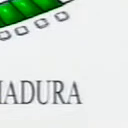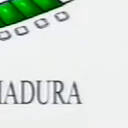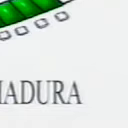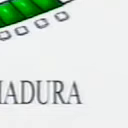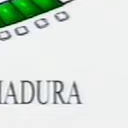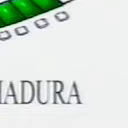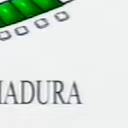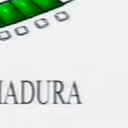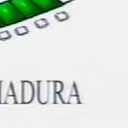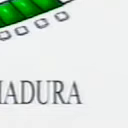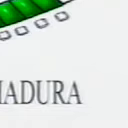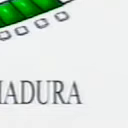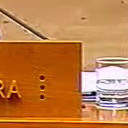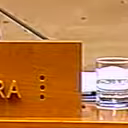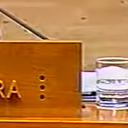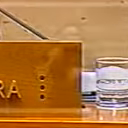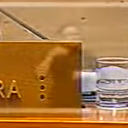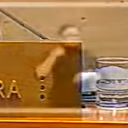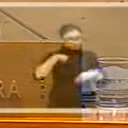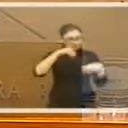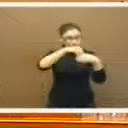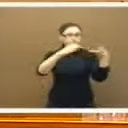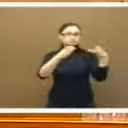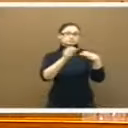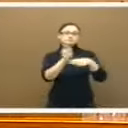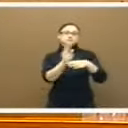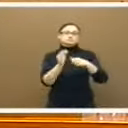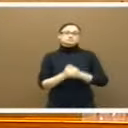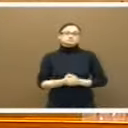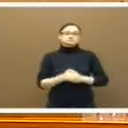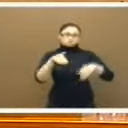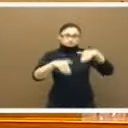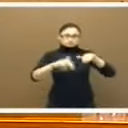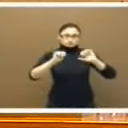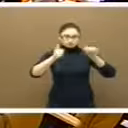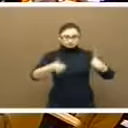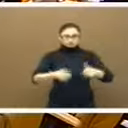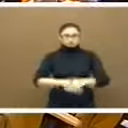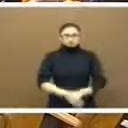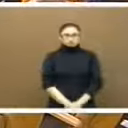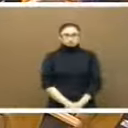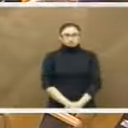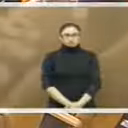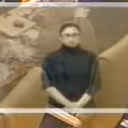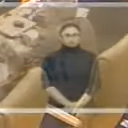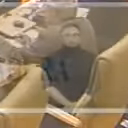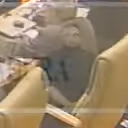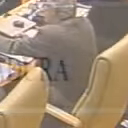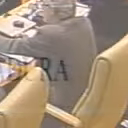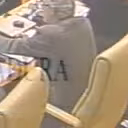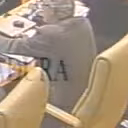número 266 del mismo grupo parlamentario. Entramos en votación.